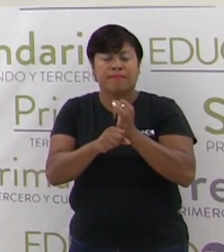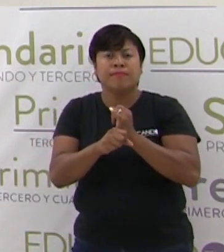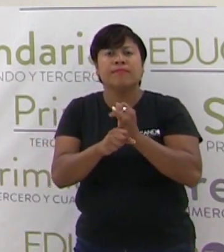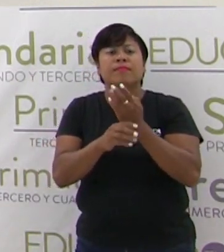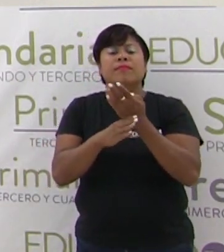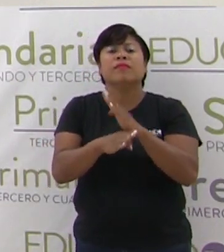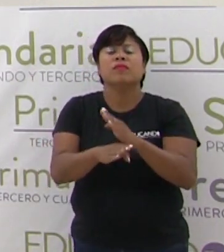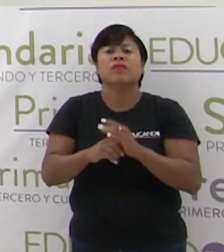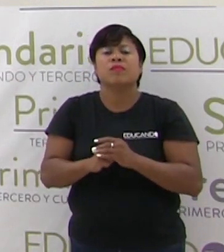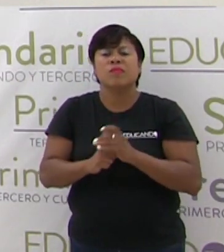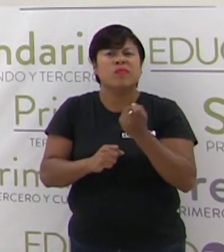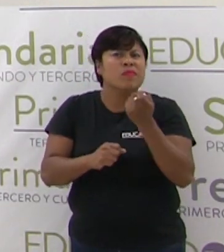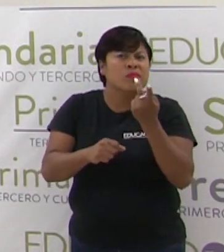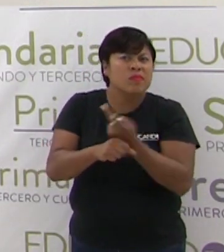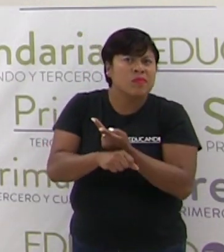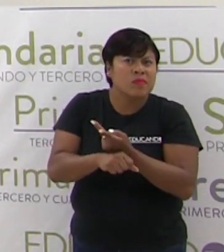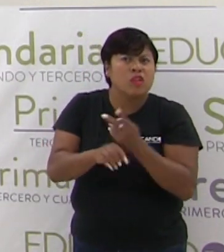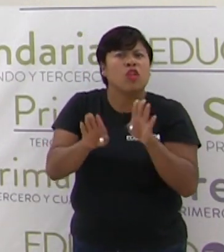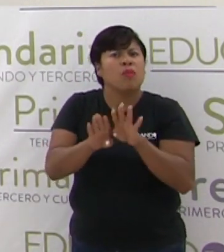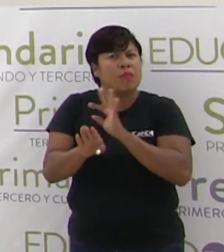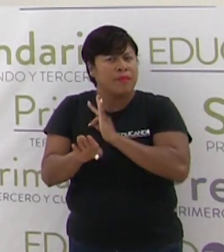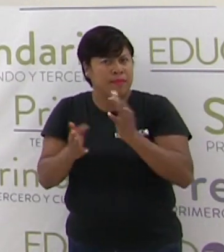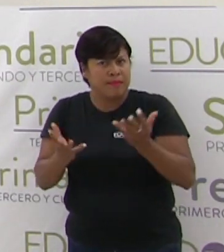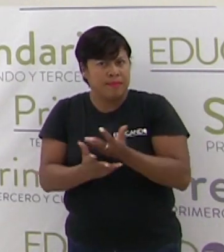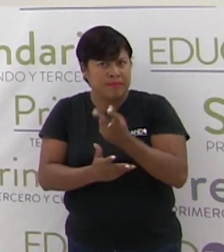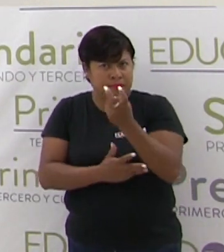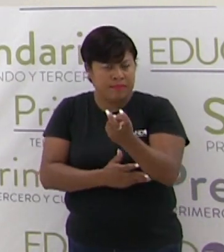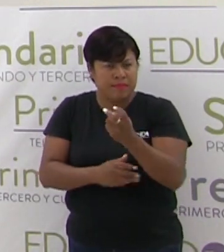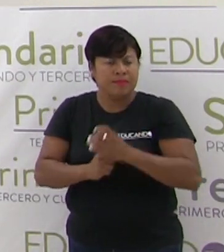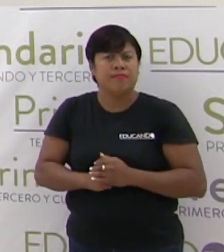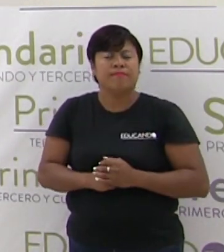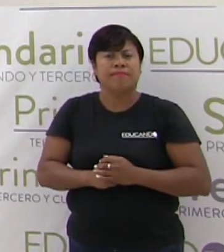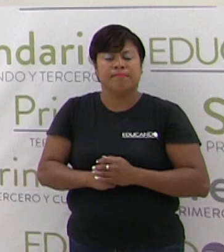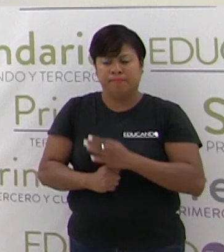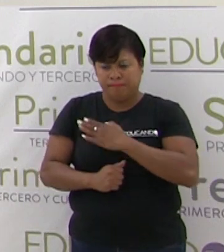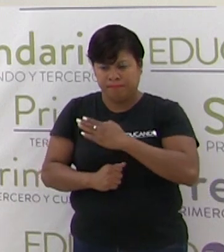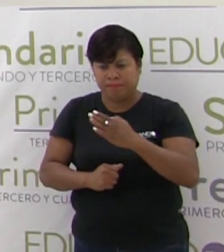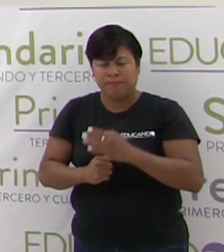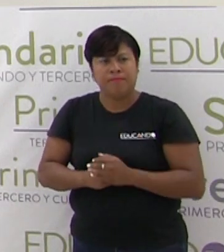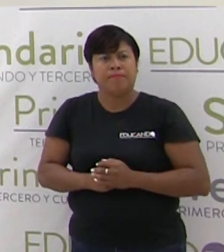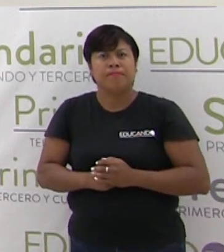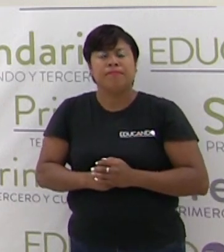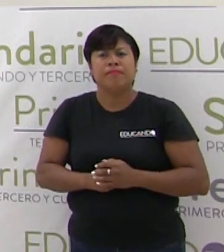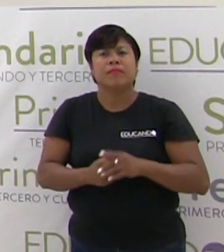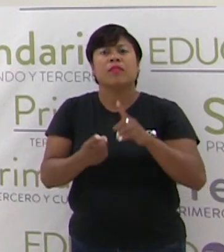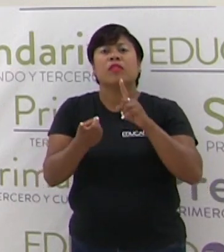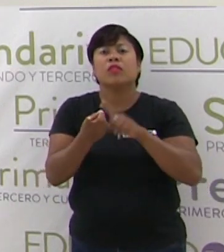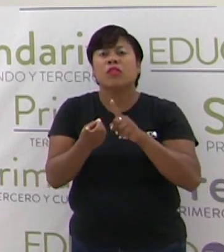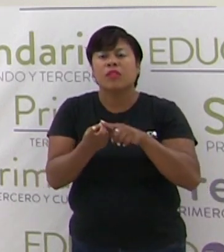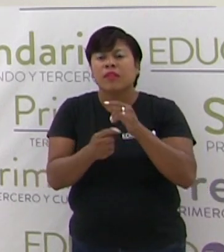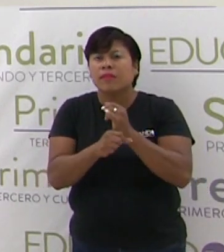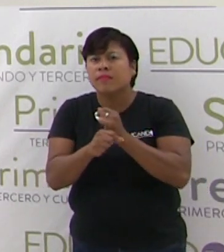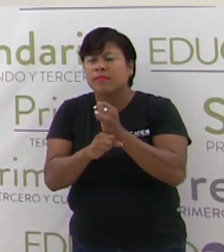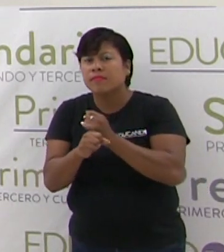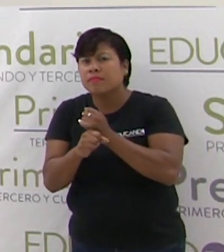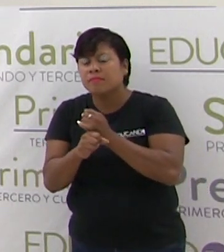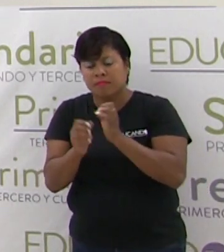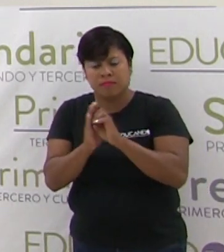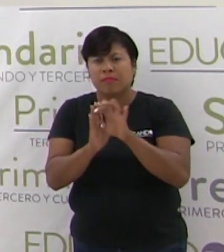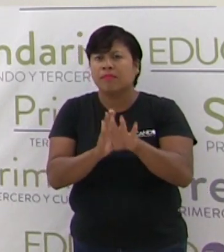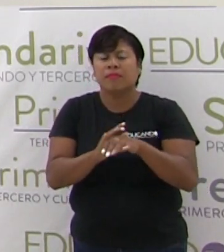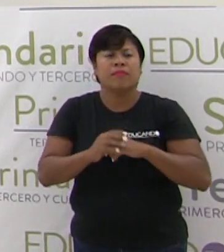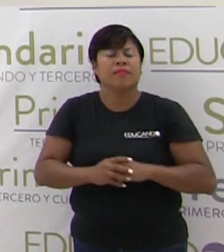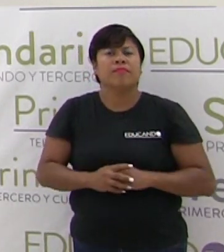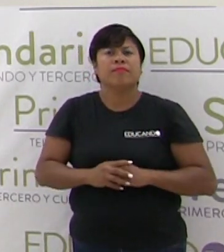Investigar acerca del hecho. ¿Y cómo van a hacer esto? Bueno, ¿en dónde se investiga? Por